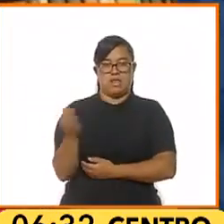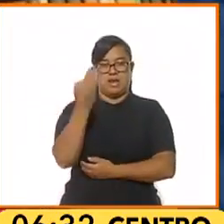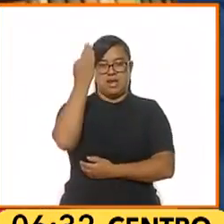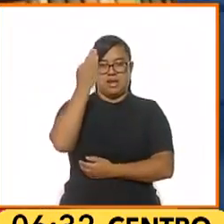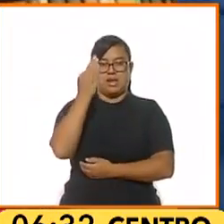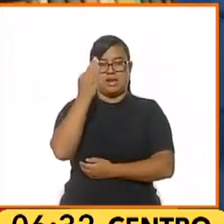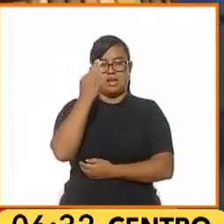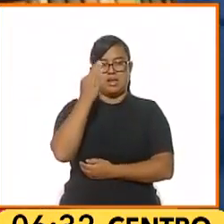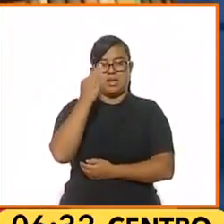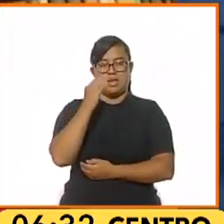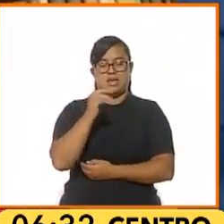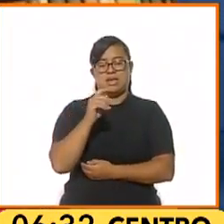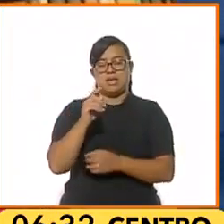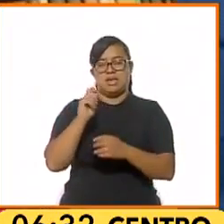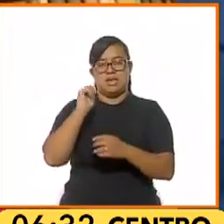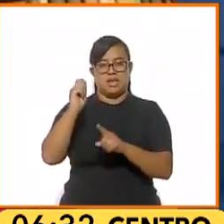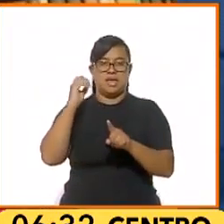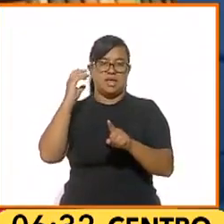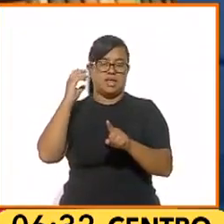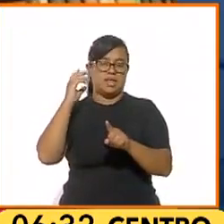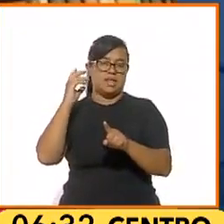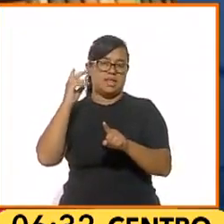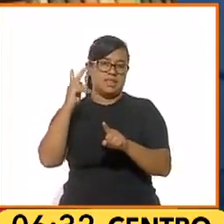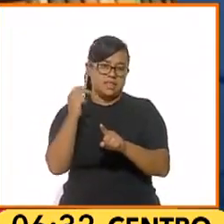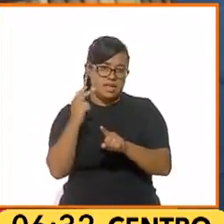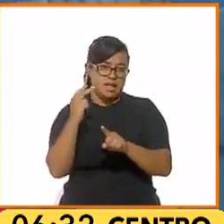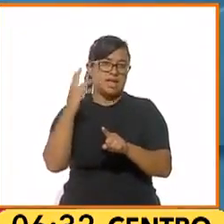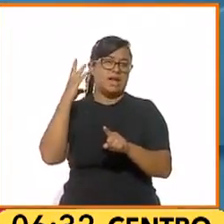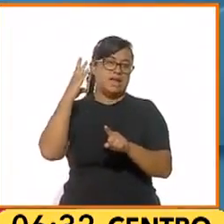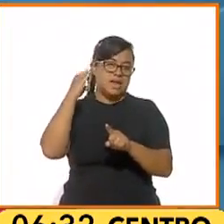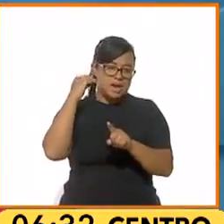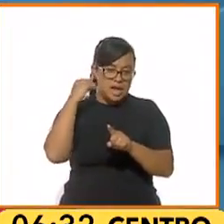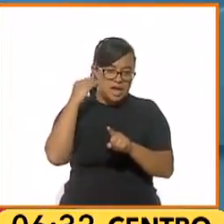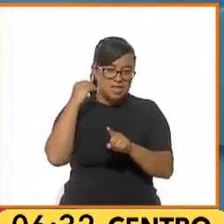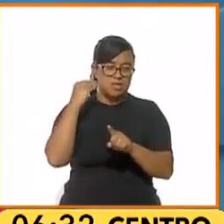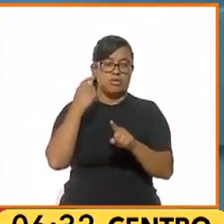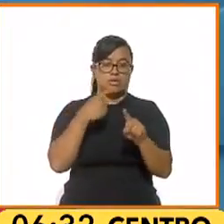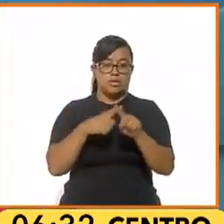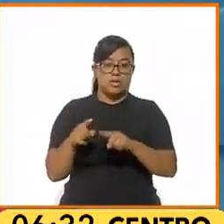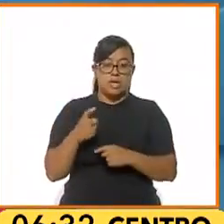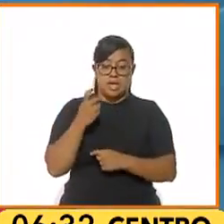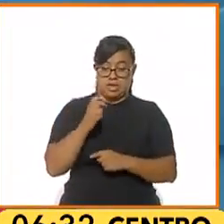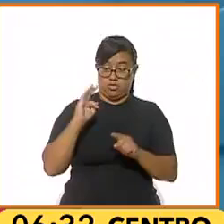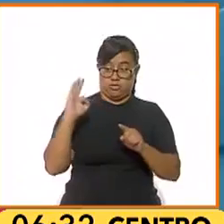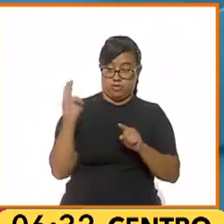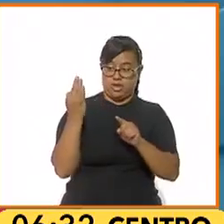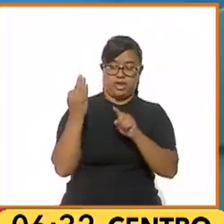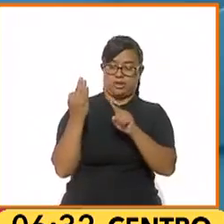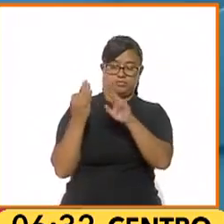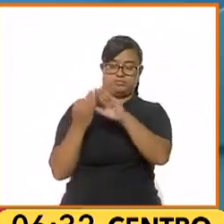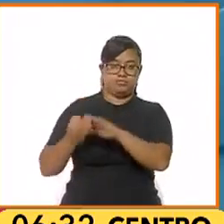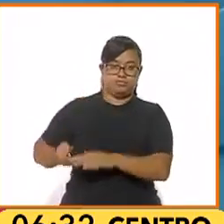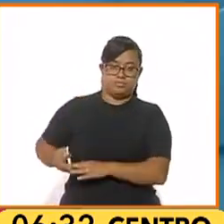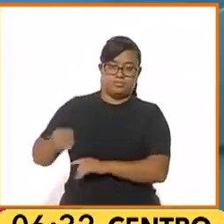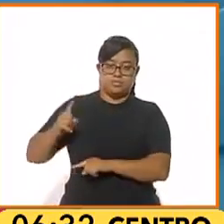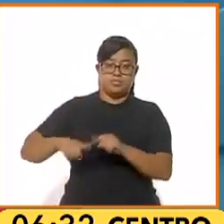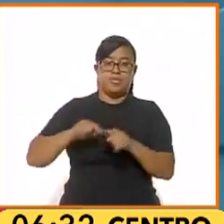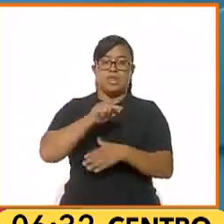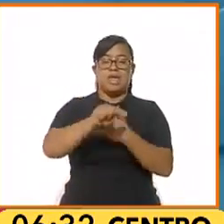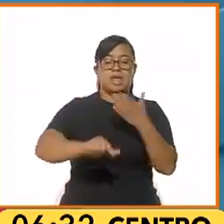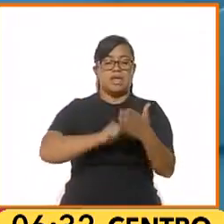y Radiodifusión. Ahora incluso se le elimina lo federal y solo se refiere a ley en materia